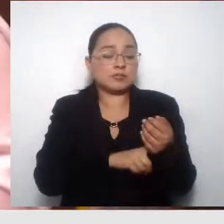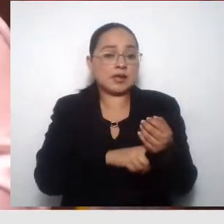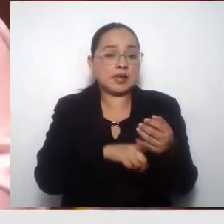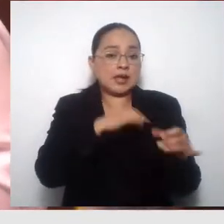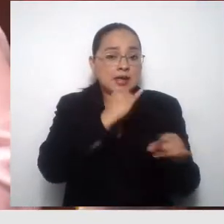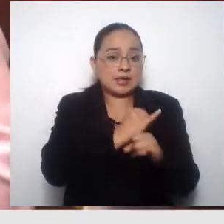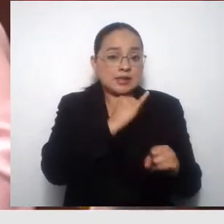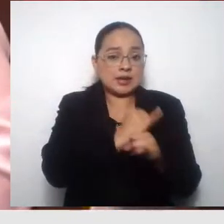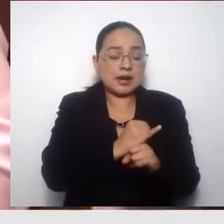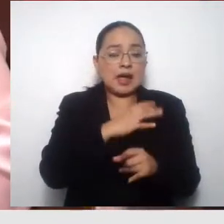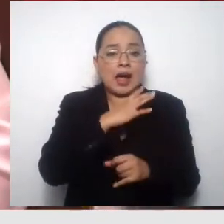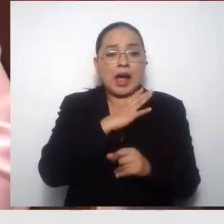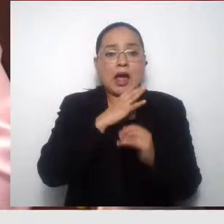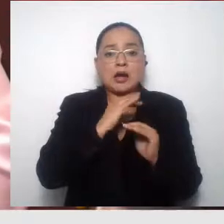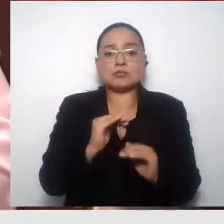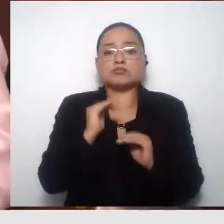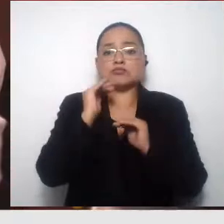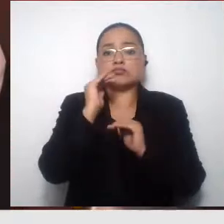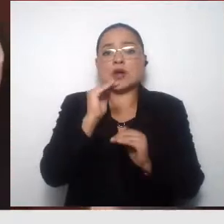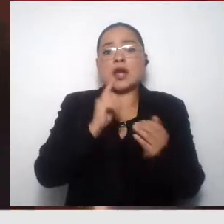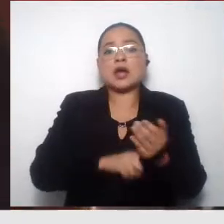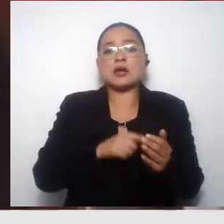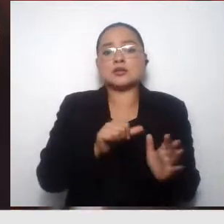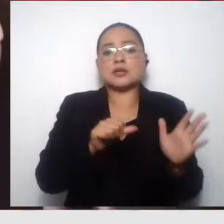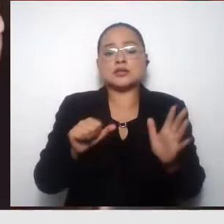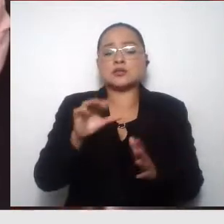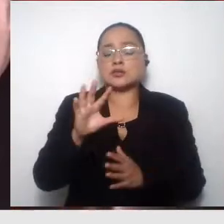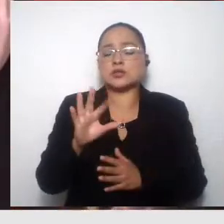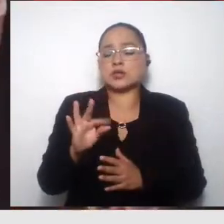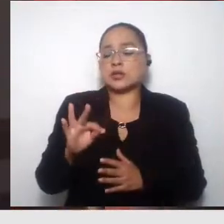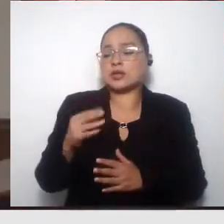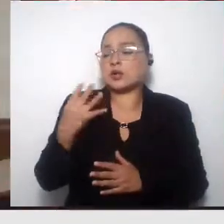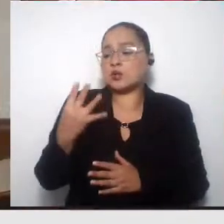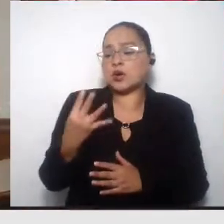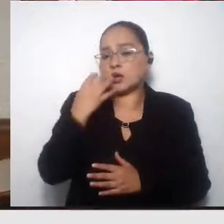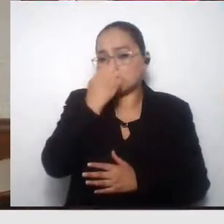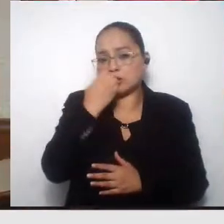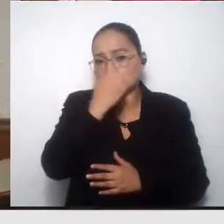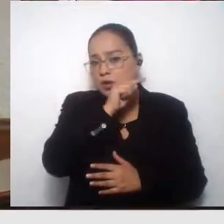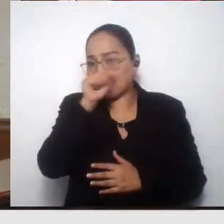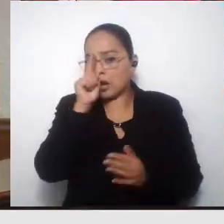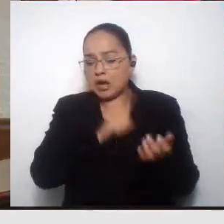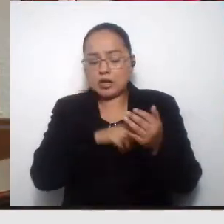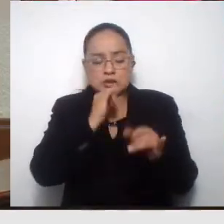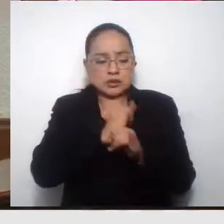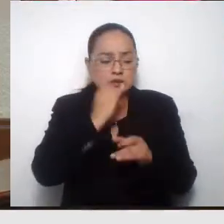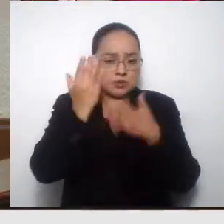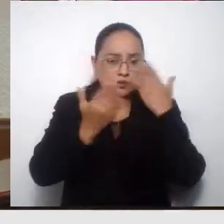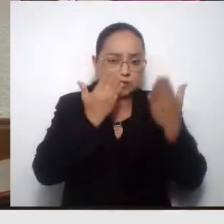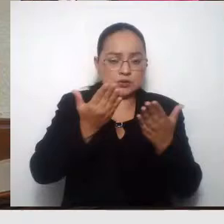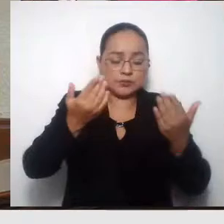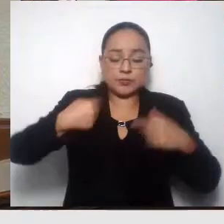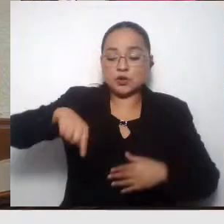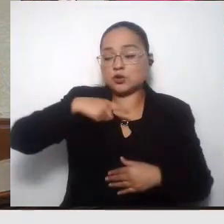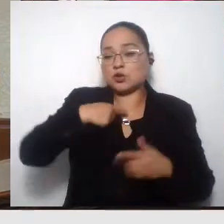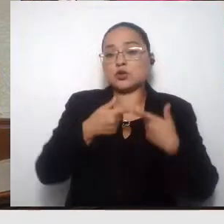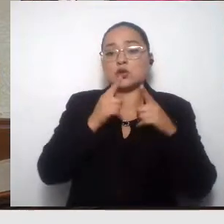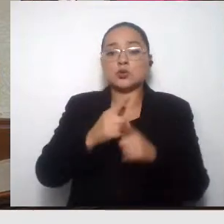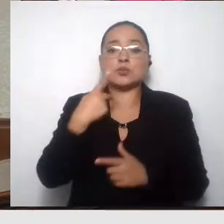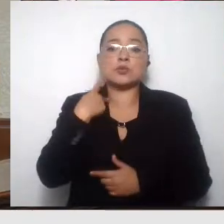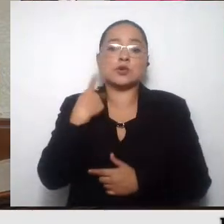alcanzan un número de 654 instituciones. En el Grupo Parlamentario de Partido Sinaloense